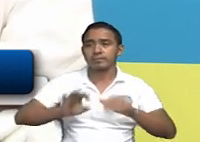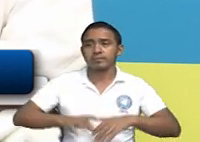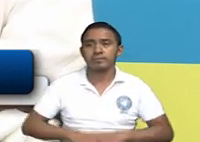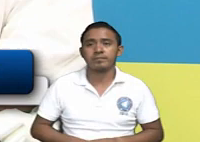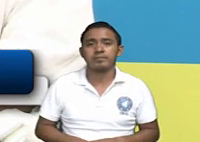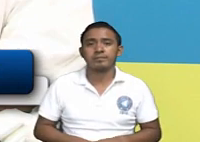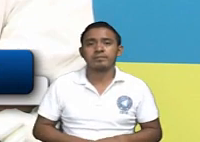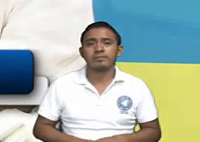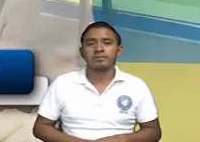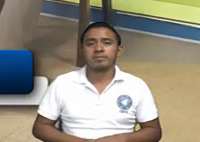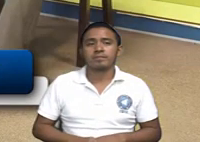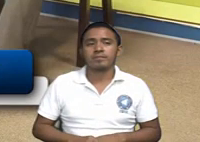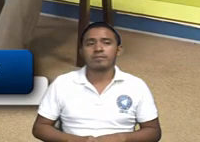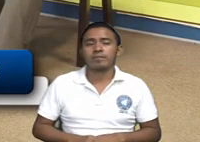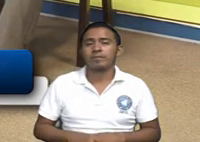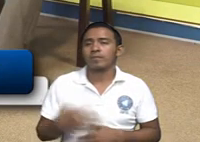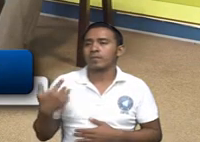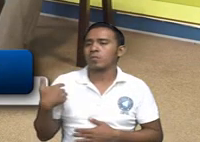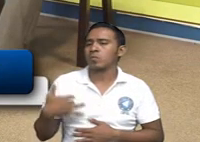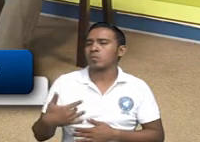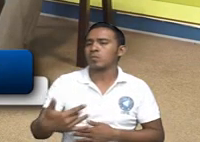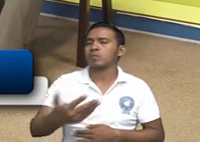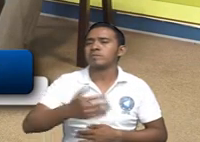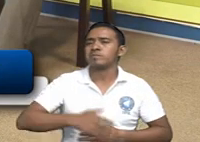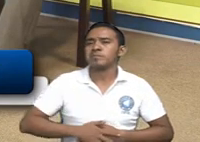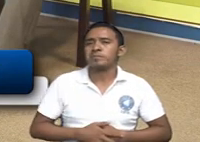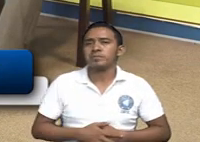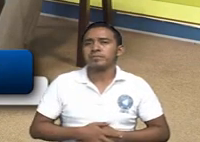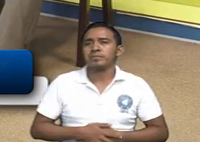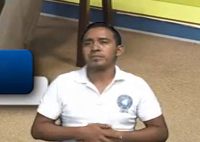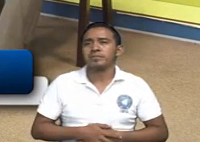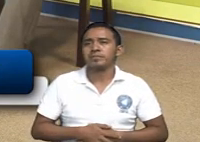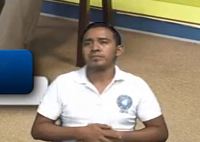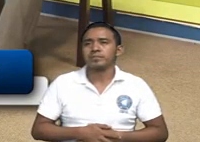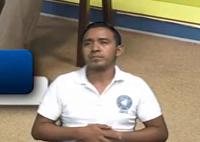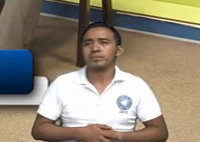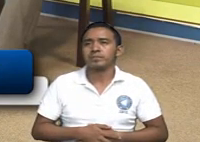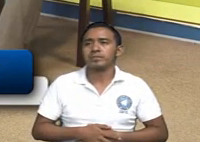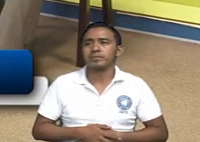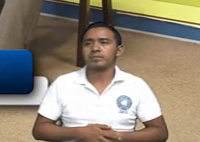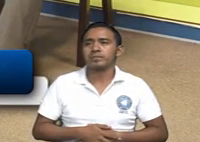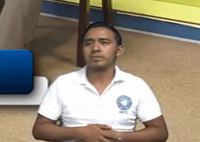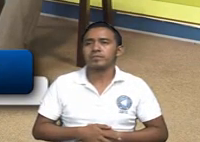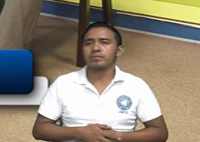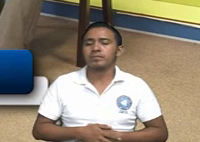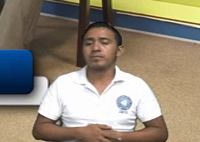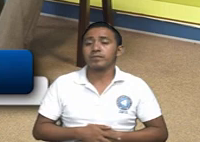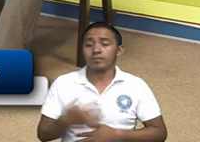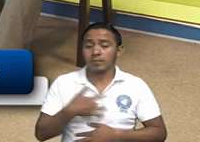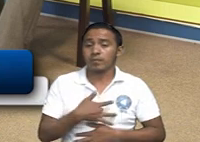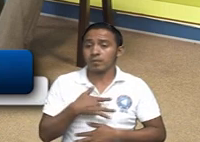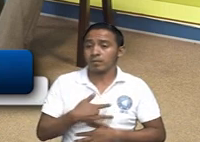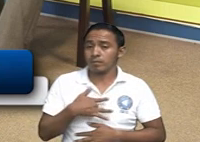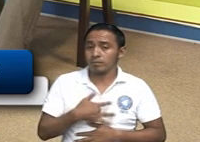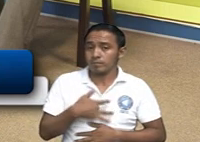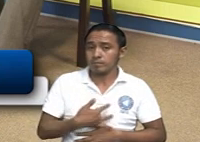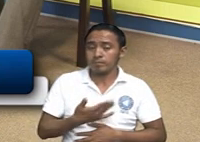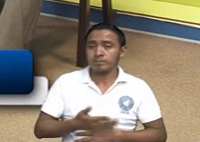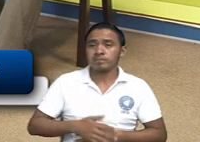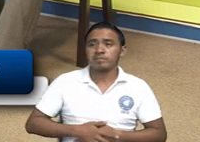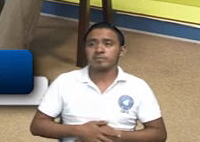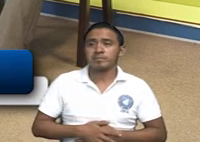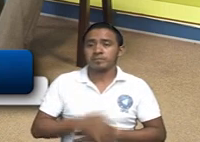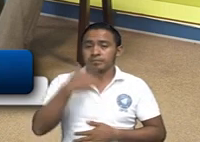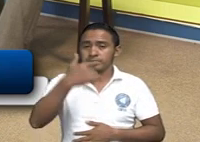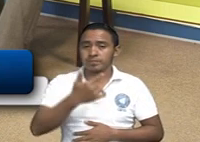Ahora, ¿desde cuándo, licenciada, es indispensable también